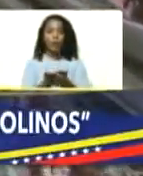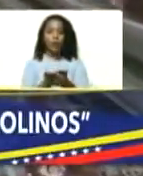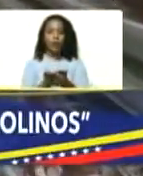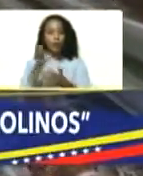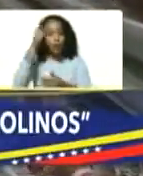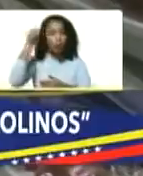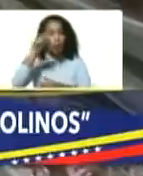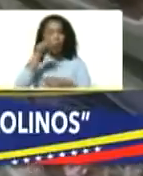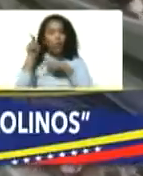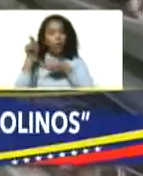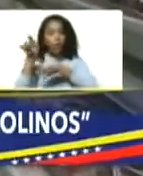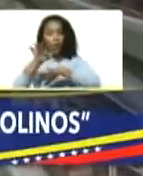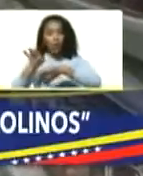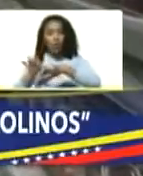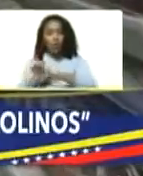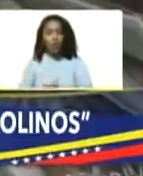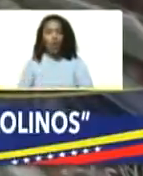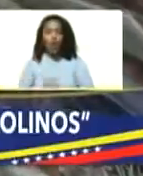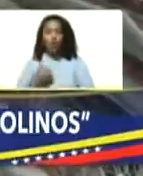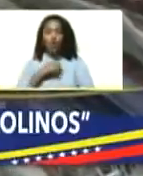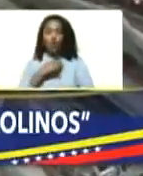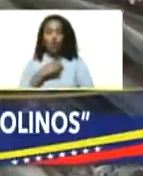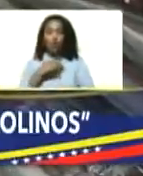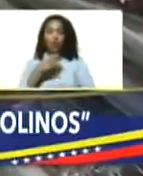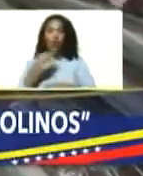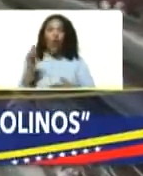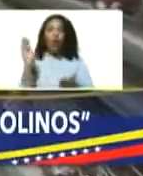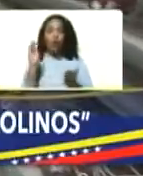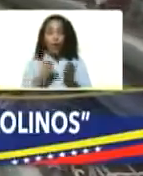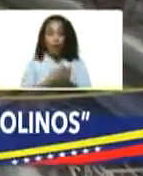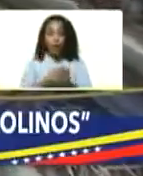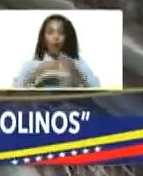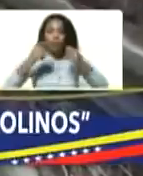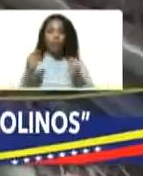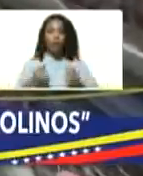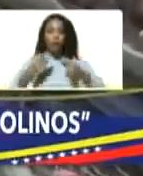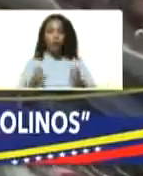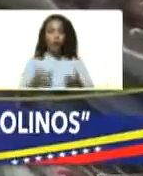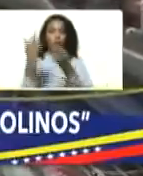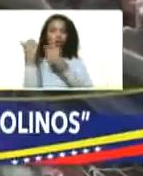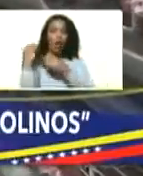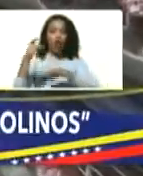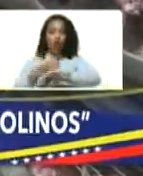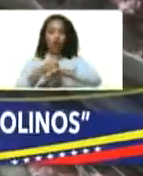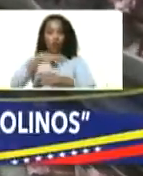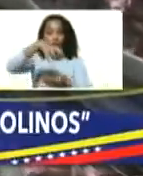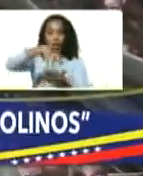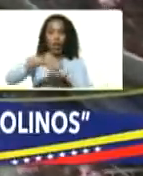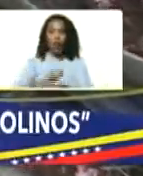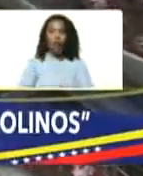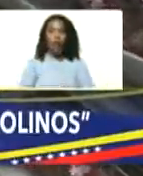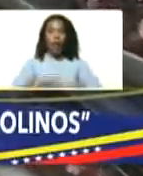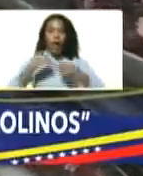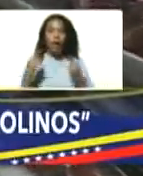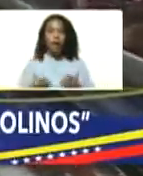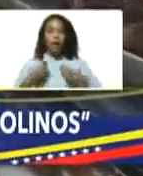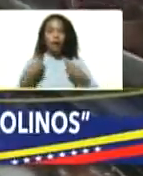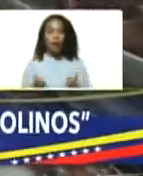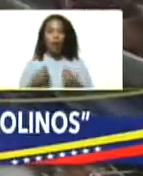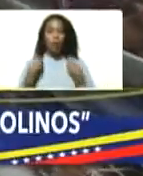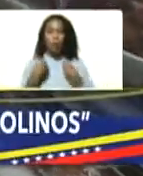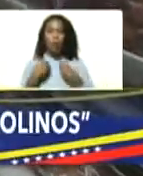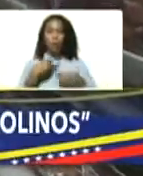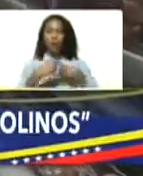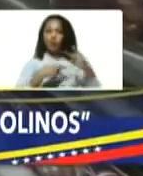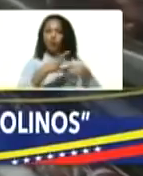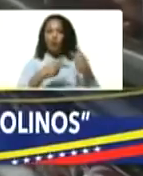pobladores de ese municipio nosotros estamos reactivando de manera muy responsable como gobierno regional la reactivación para la